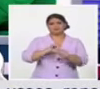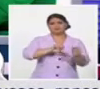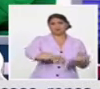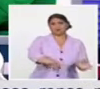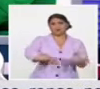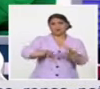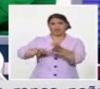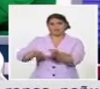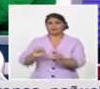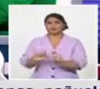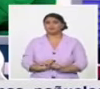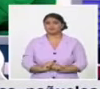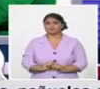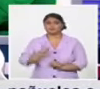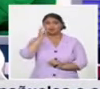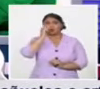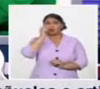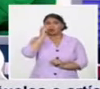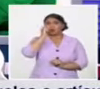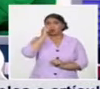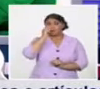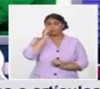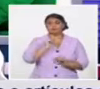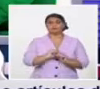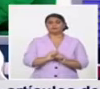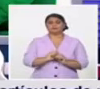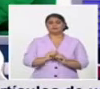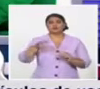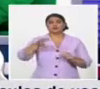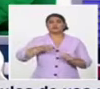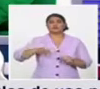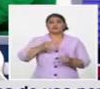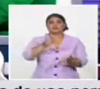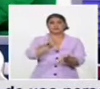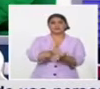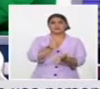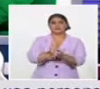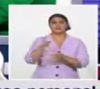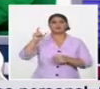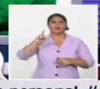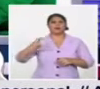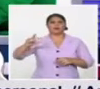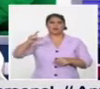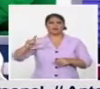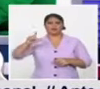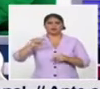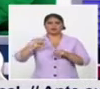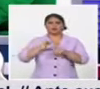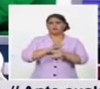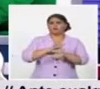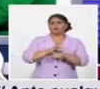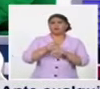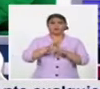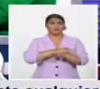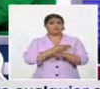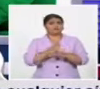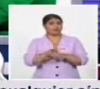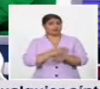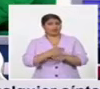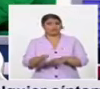Camagüey también, con antecedente de cardiopatía isquémica, hipertensión arterial,